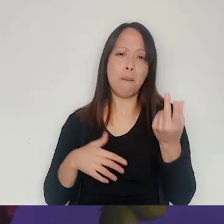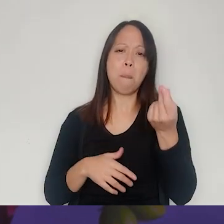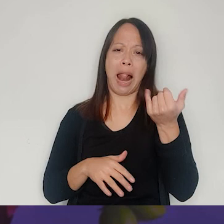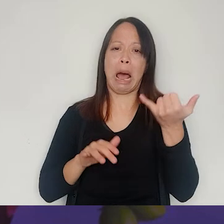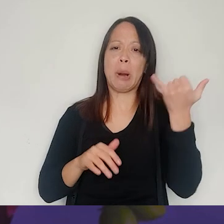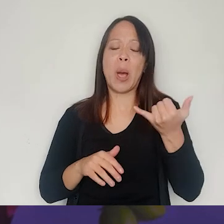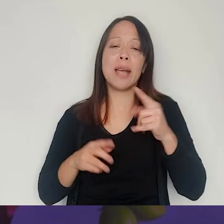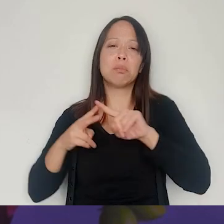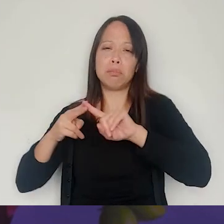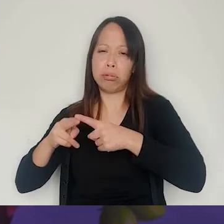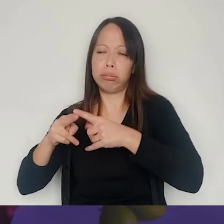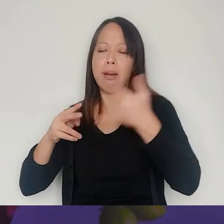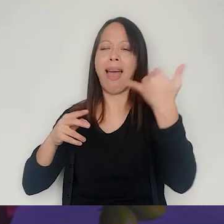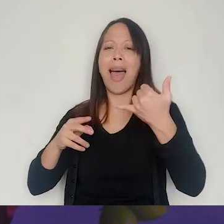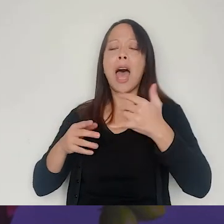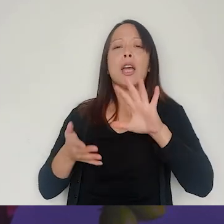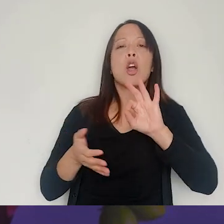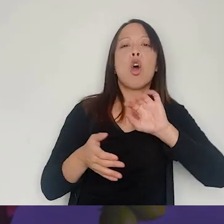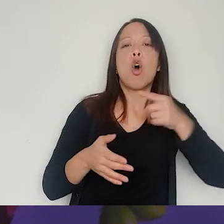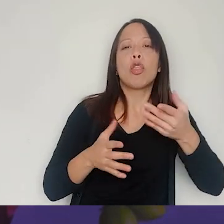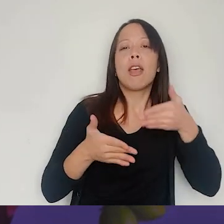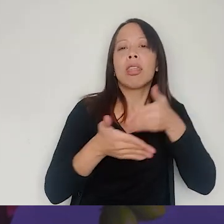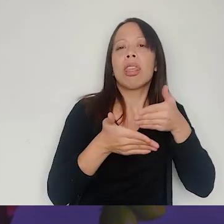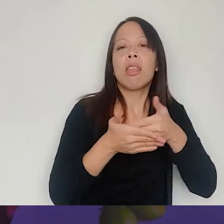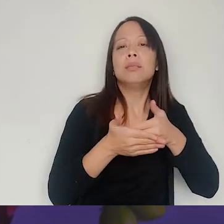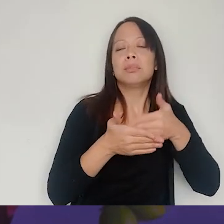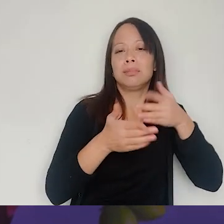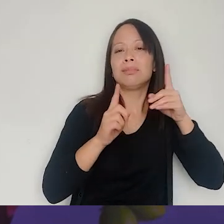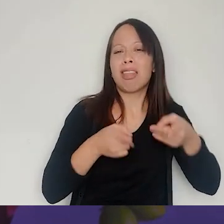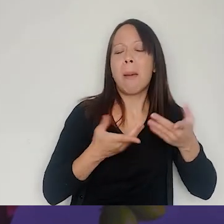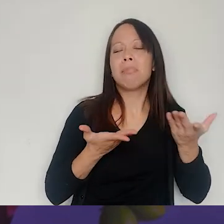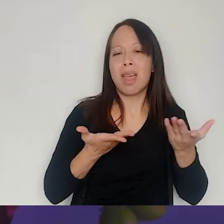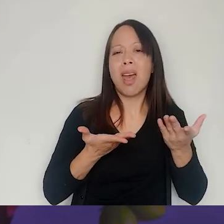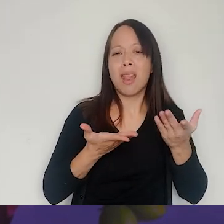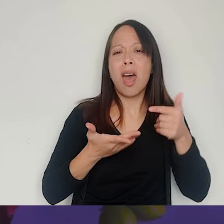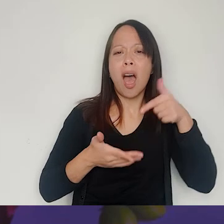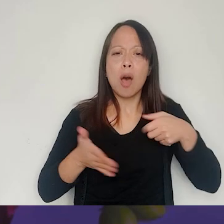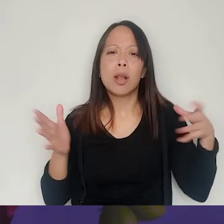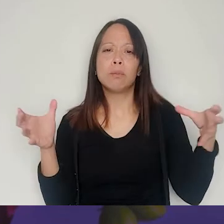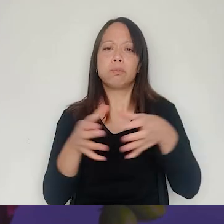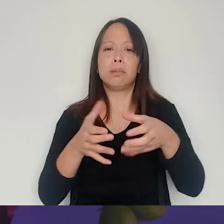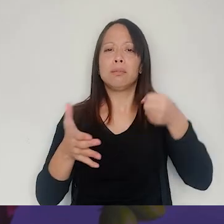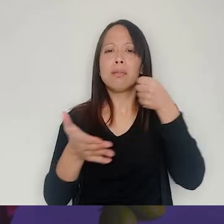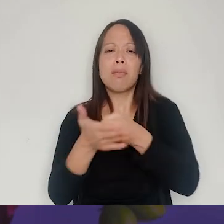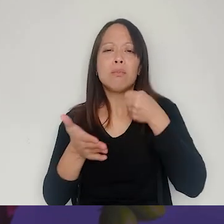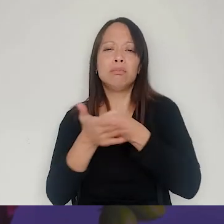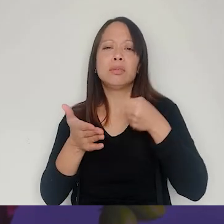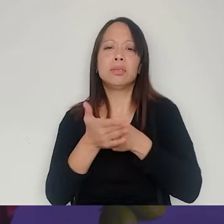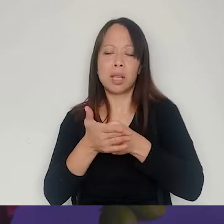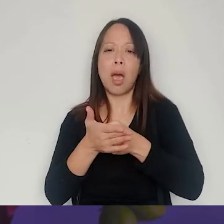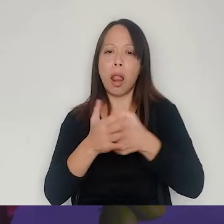habéis visto que tenemos otras tantas dificultades, que tenemos que luchar juntos por derribar estas barreras y que los avances de unos tienen que ser